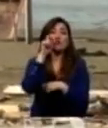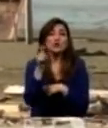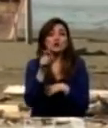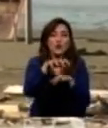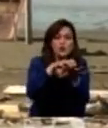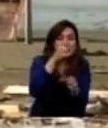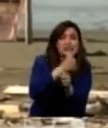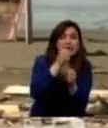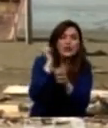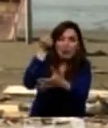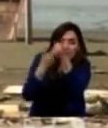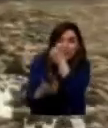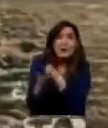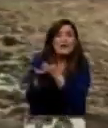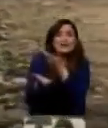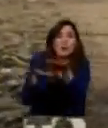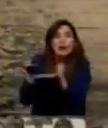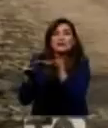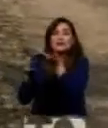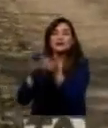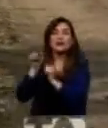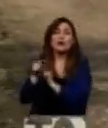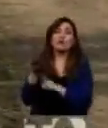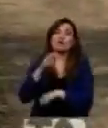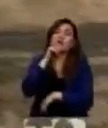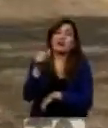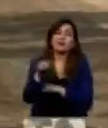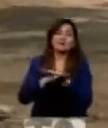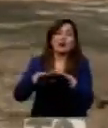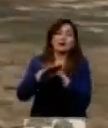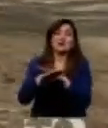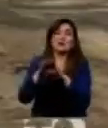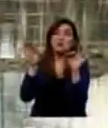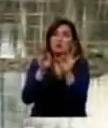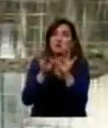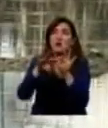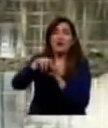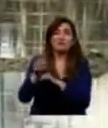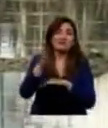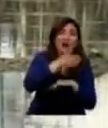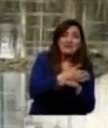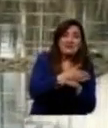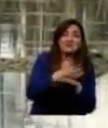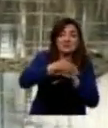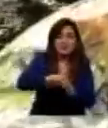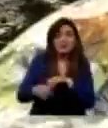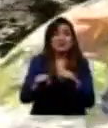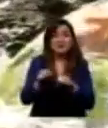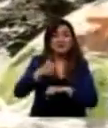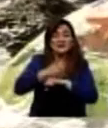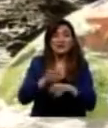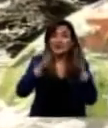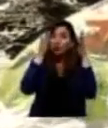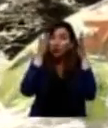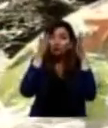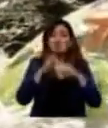la agricultura, la pesca y el comercio. El cantón carece de servicios básicos. Ni antes ni después del terremoto, las autoridades